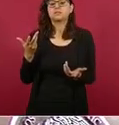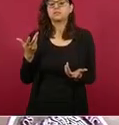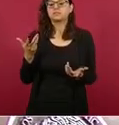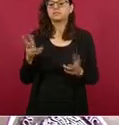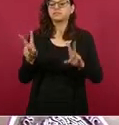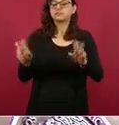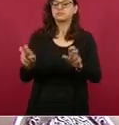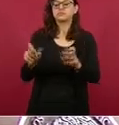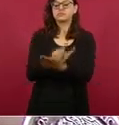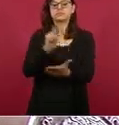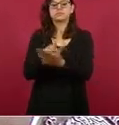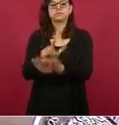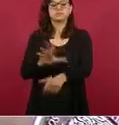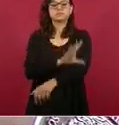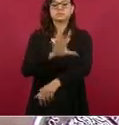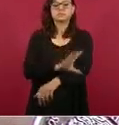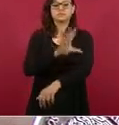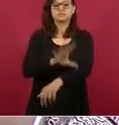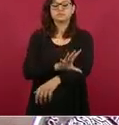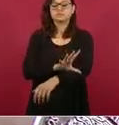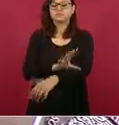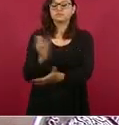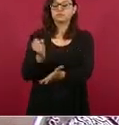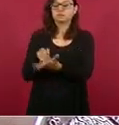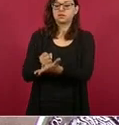eléctrica, la ley que se validó